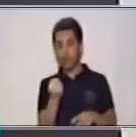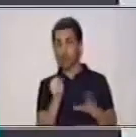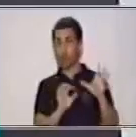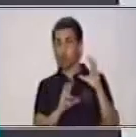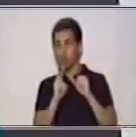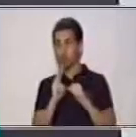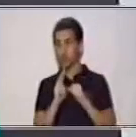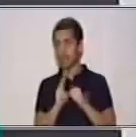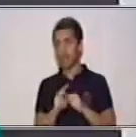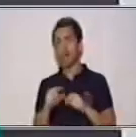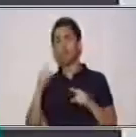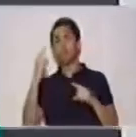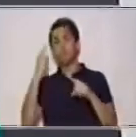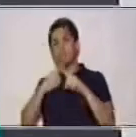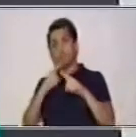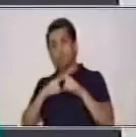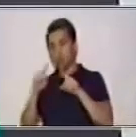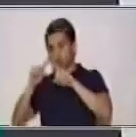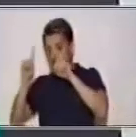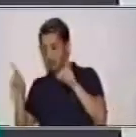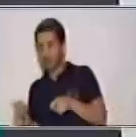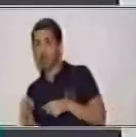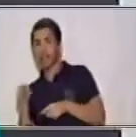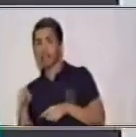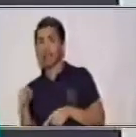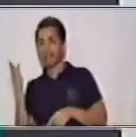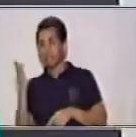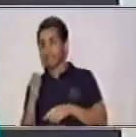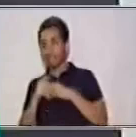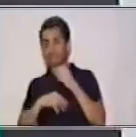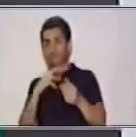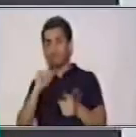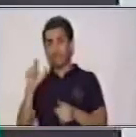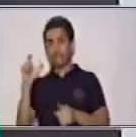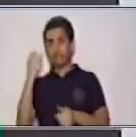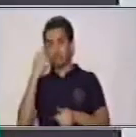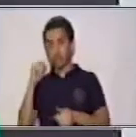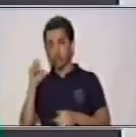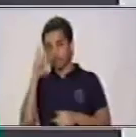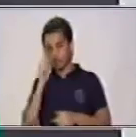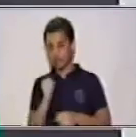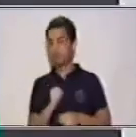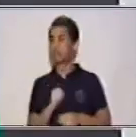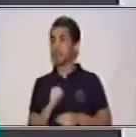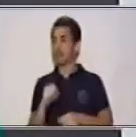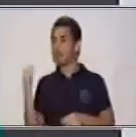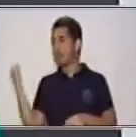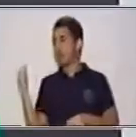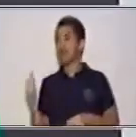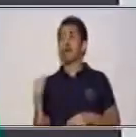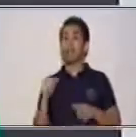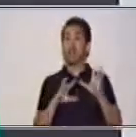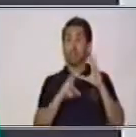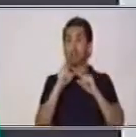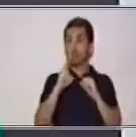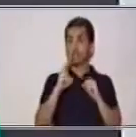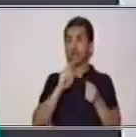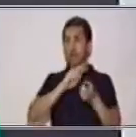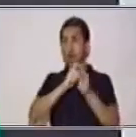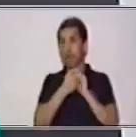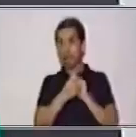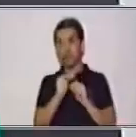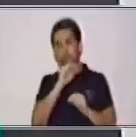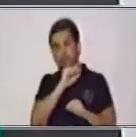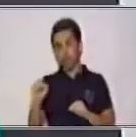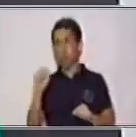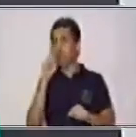número fraccionario. Y entonces este número entero va a tener de denominador el número